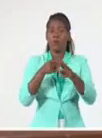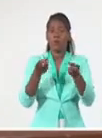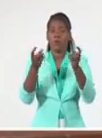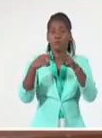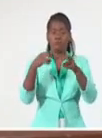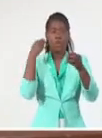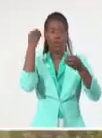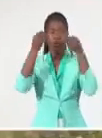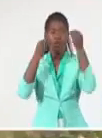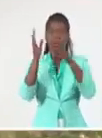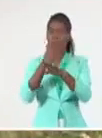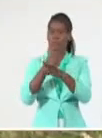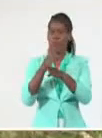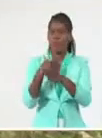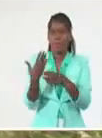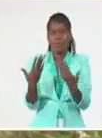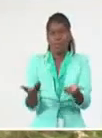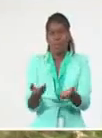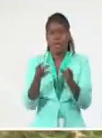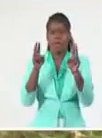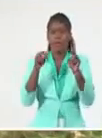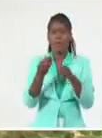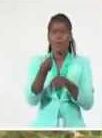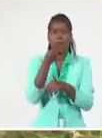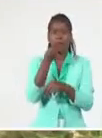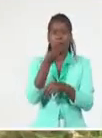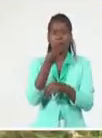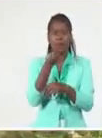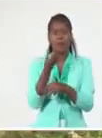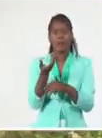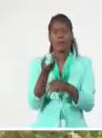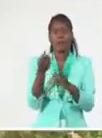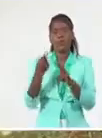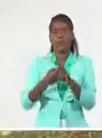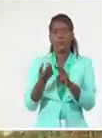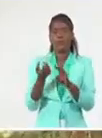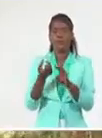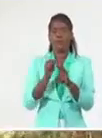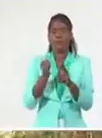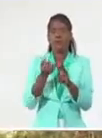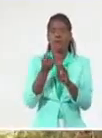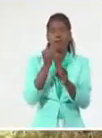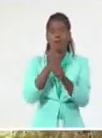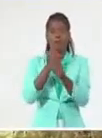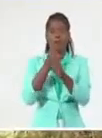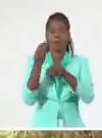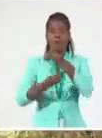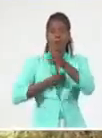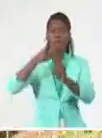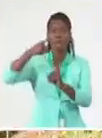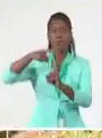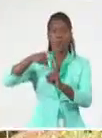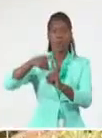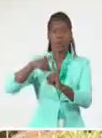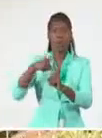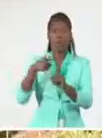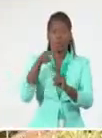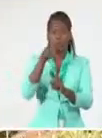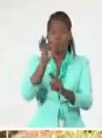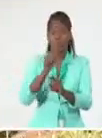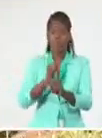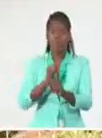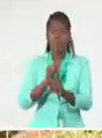prioridades para un país enfrentaría muchos retos en los próximos meses en combate permanente continuamos el año en el mes de febrero